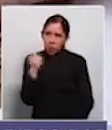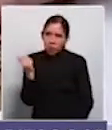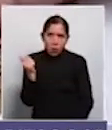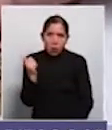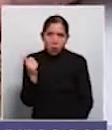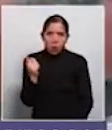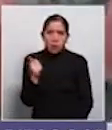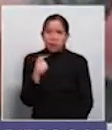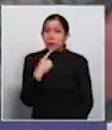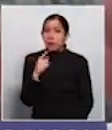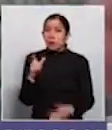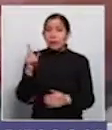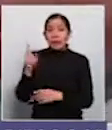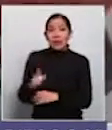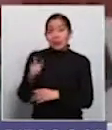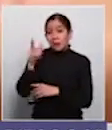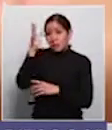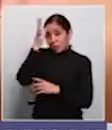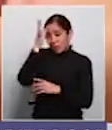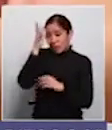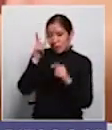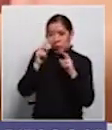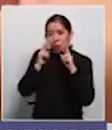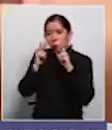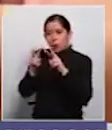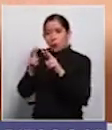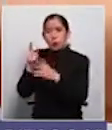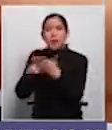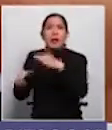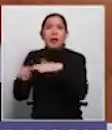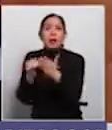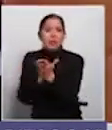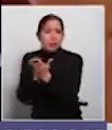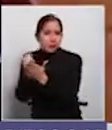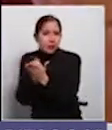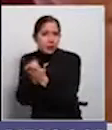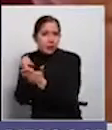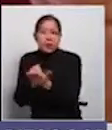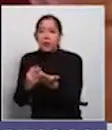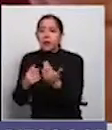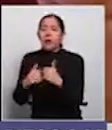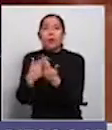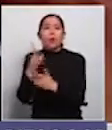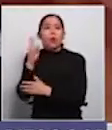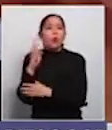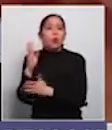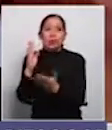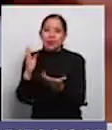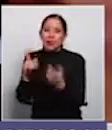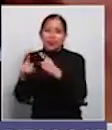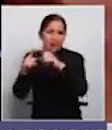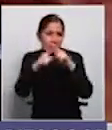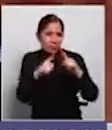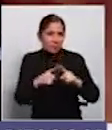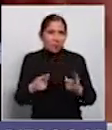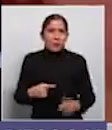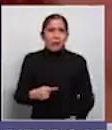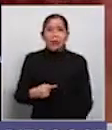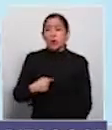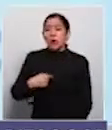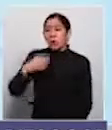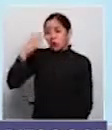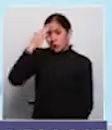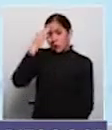tiene que supervisar lo que hace en internet, en redes sociales, en WhatsApp. Sé que suena muy